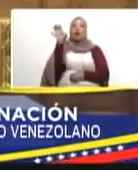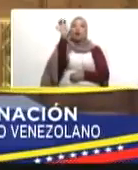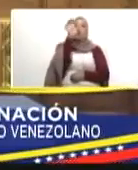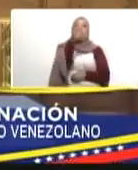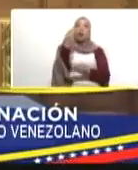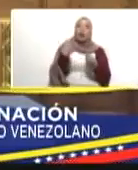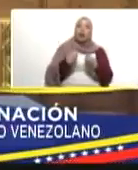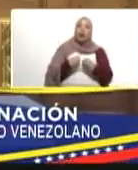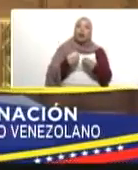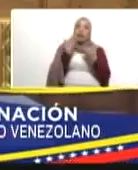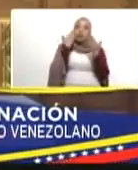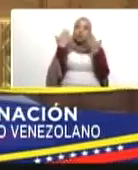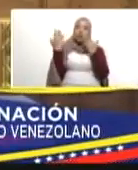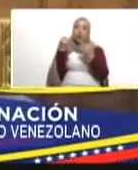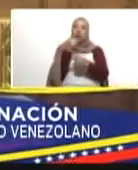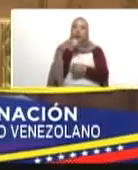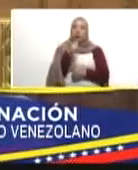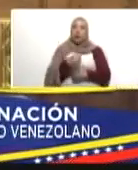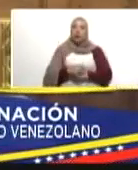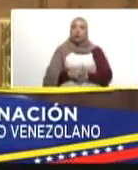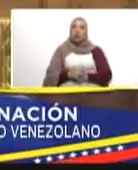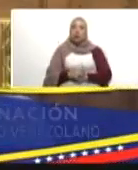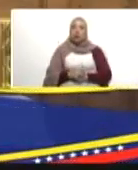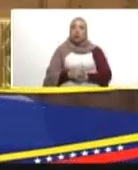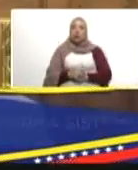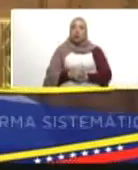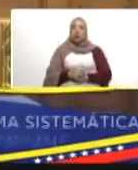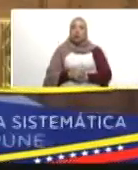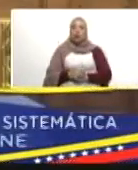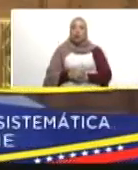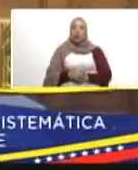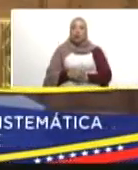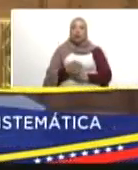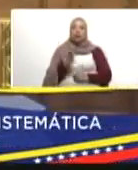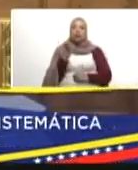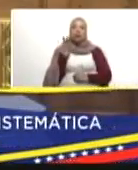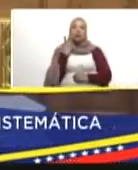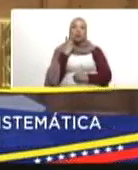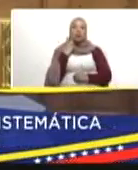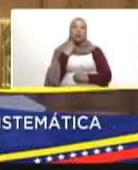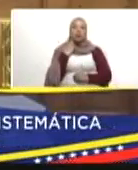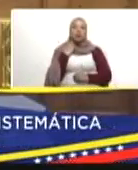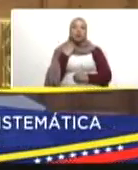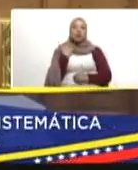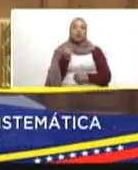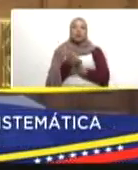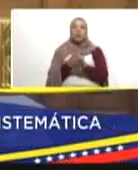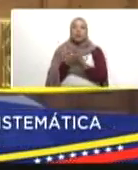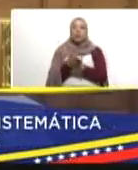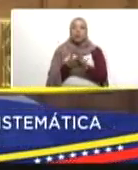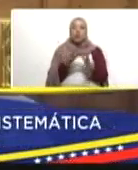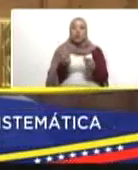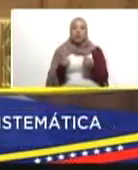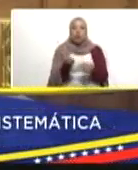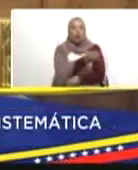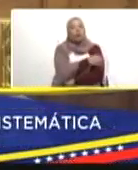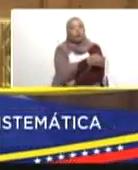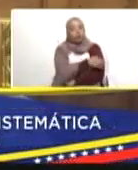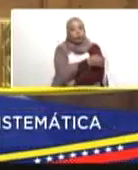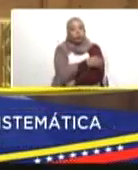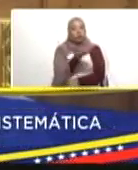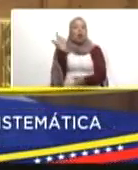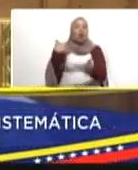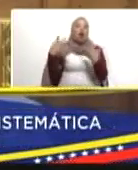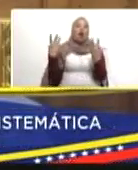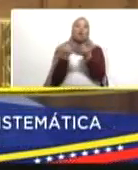convictos y confesos y en las cuatro conspiraciones que la ultraderecha montó